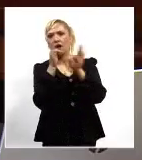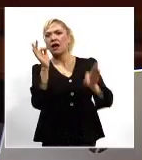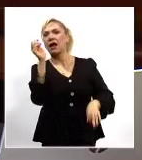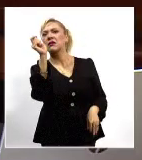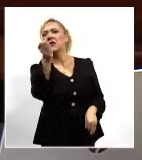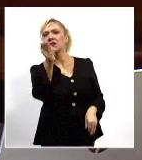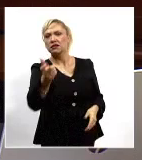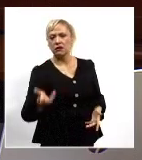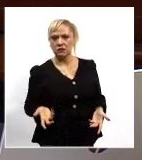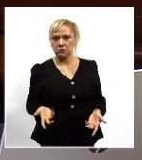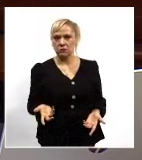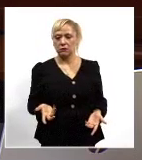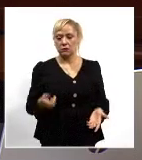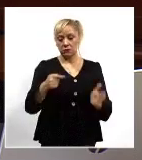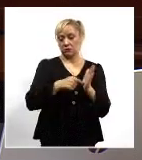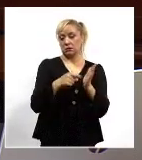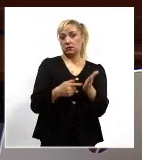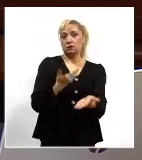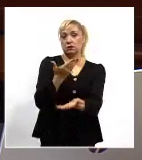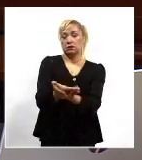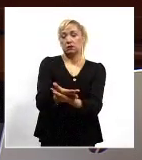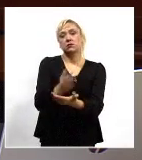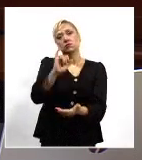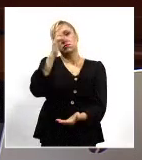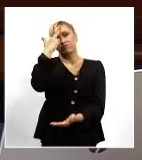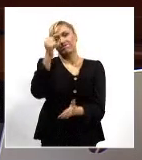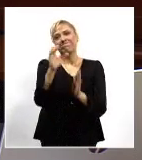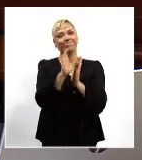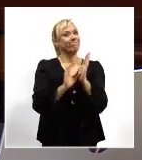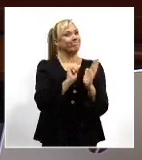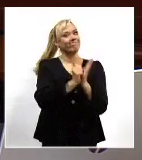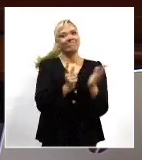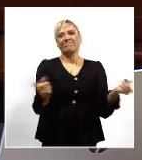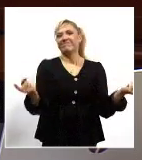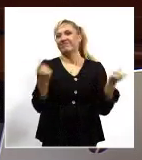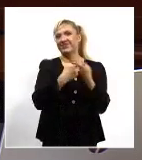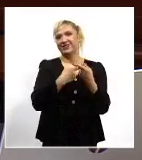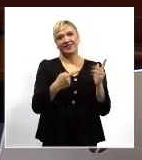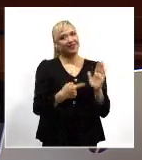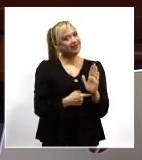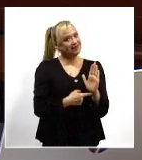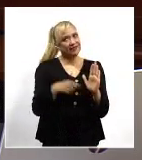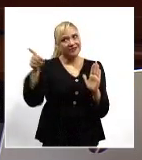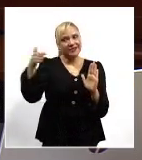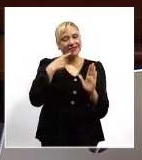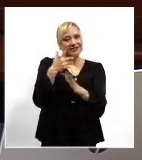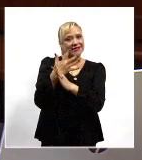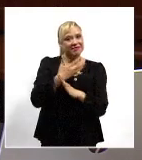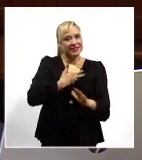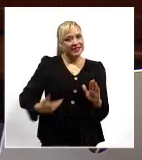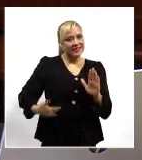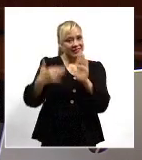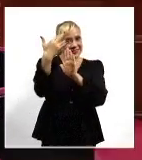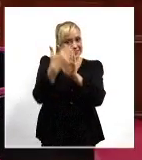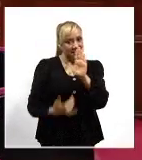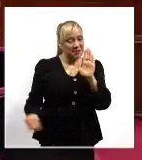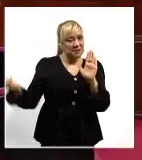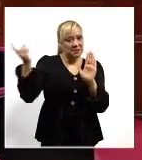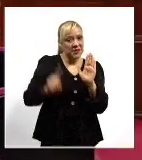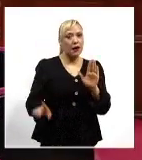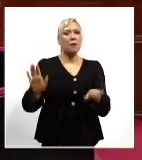El proyecto propone que es inconstitucional este acuerdo porque su amplitud y su